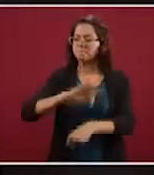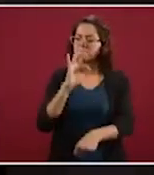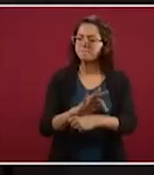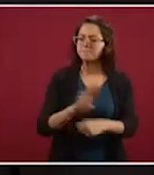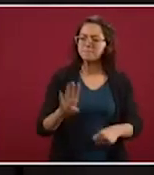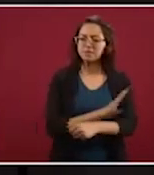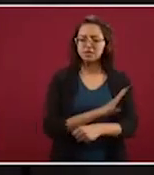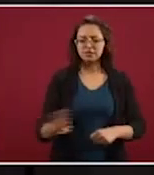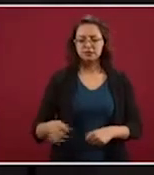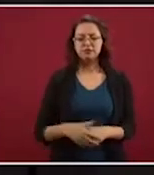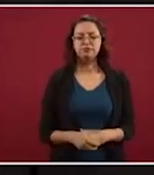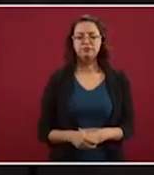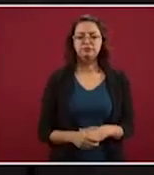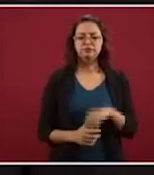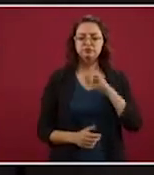Entonces,